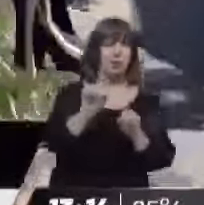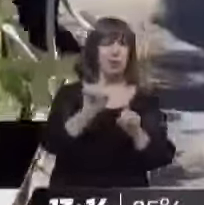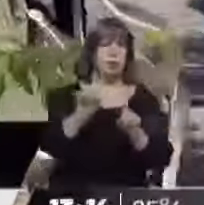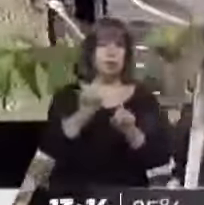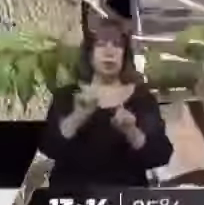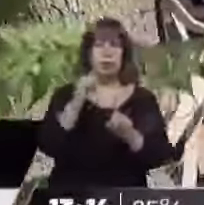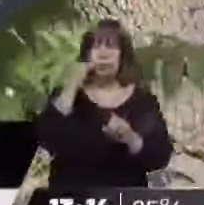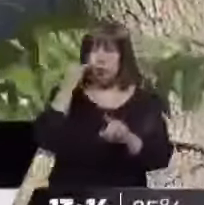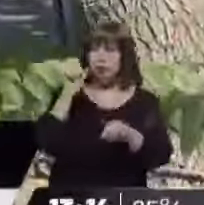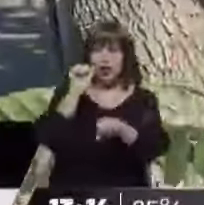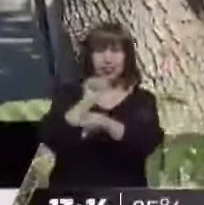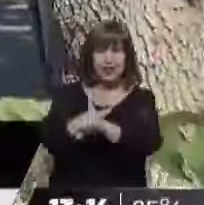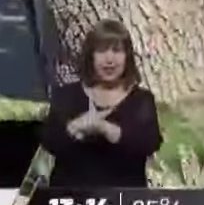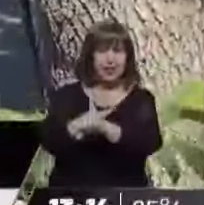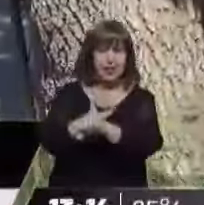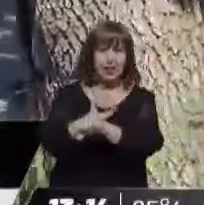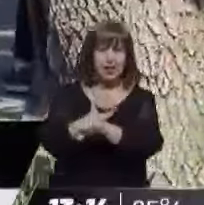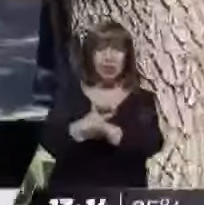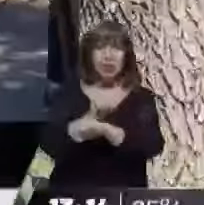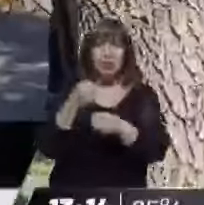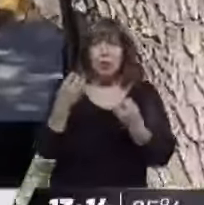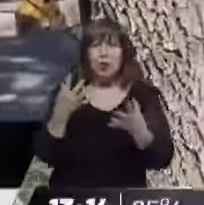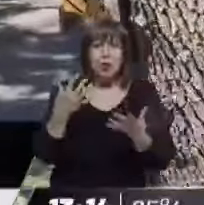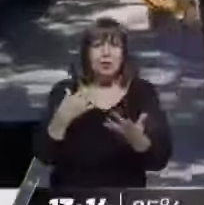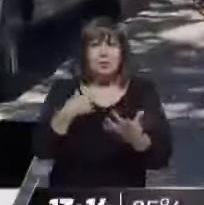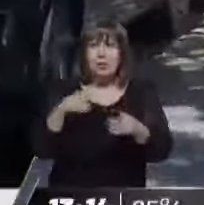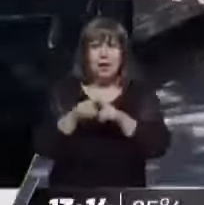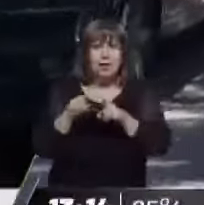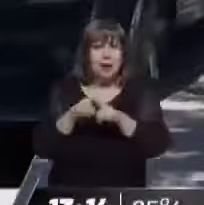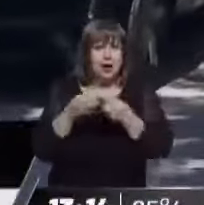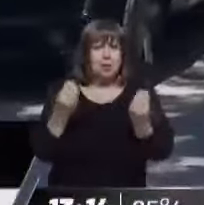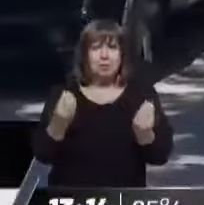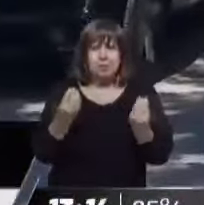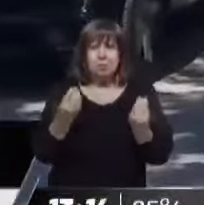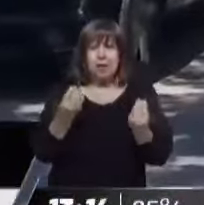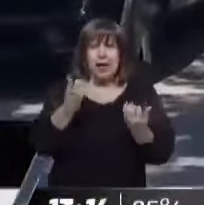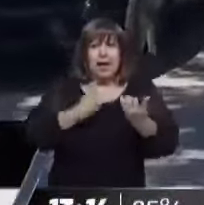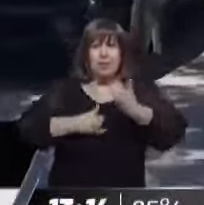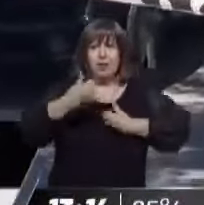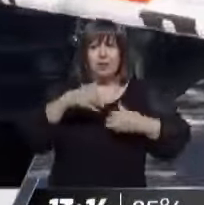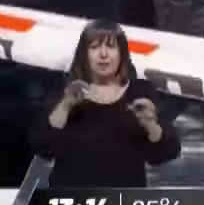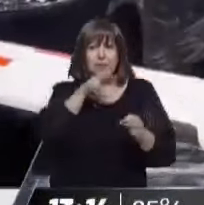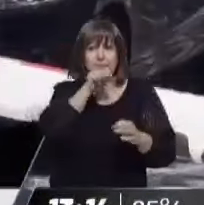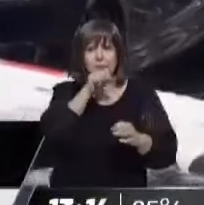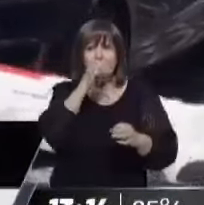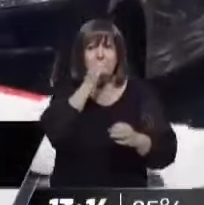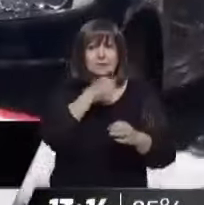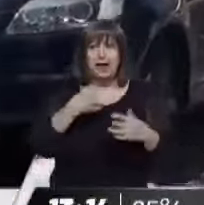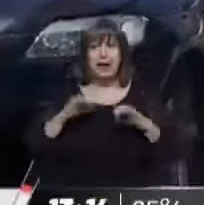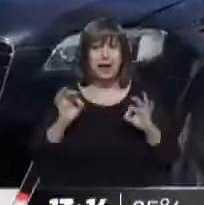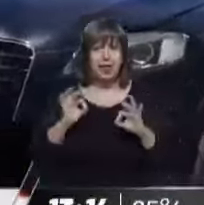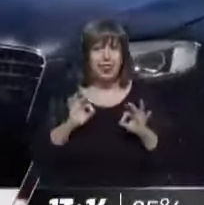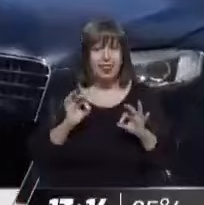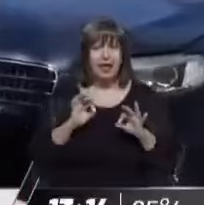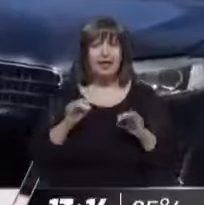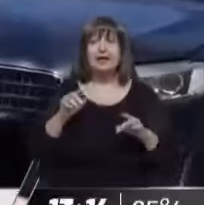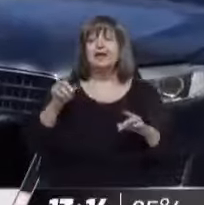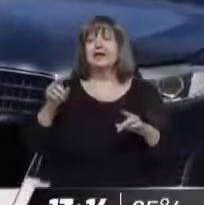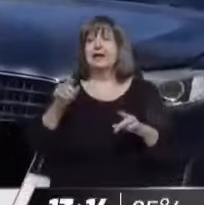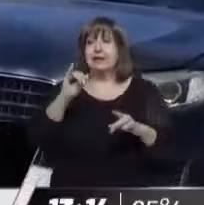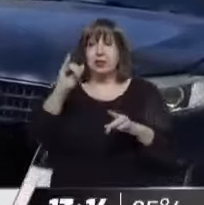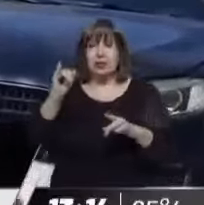llevaron detenido a tu hermano? Sí, también, pero no sé por qué, no nos quieren dar información. Claro, porque lo que dicen es que